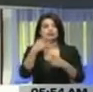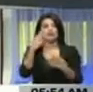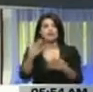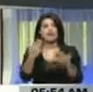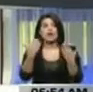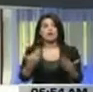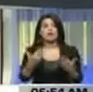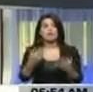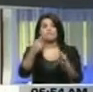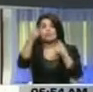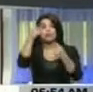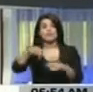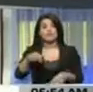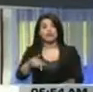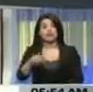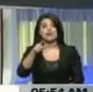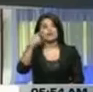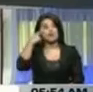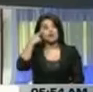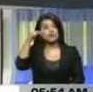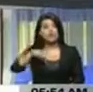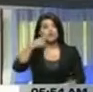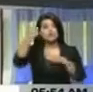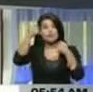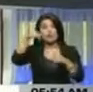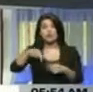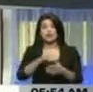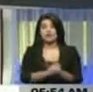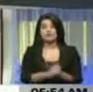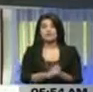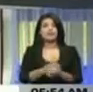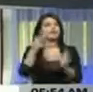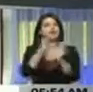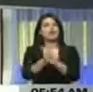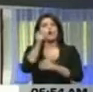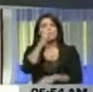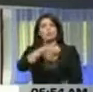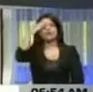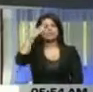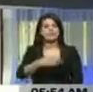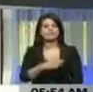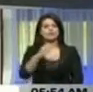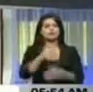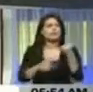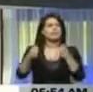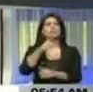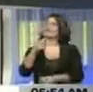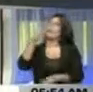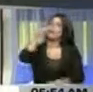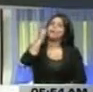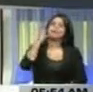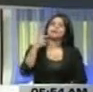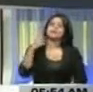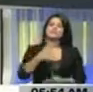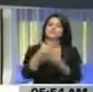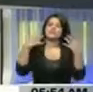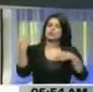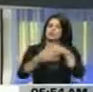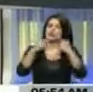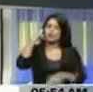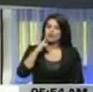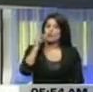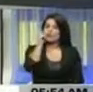vamos a la memoria del día, ¿no? Tenemos que recordar la memoria del día y se trata del comandante eterno, supremo, el gigante de la revolución bolivariana, el